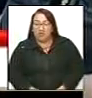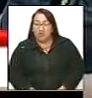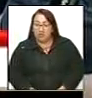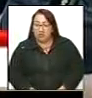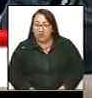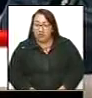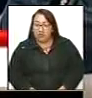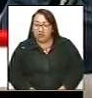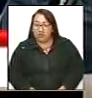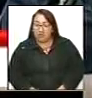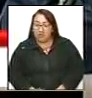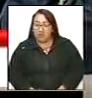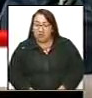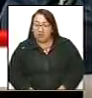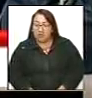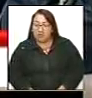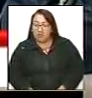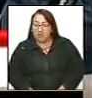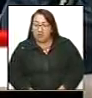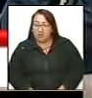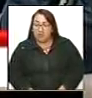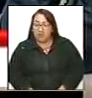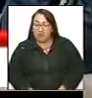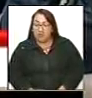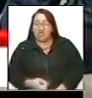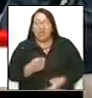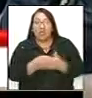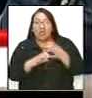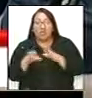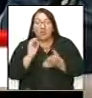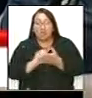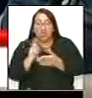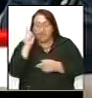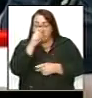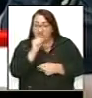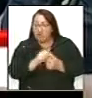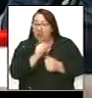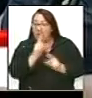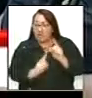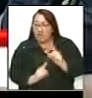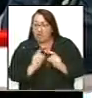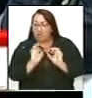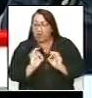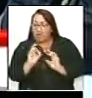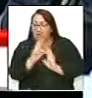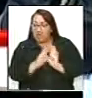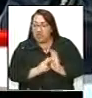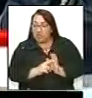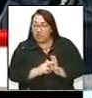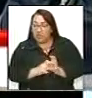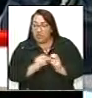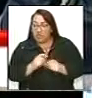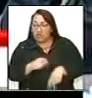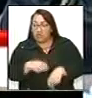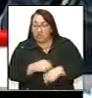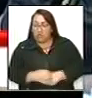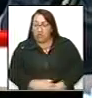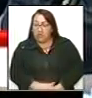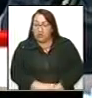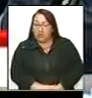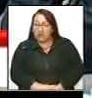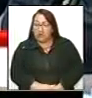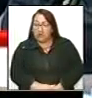potencia firme es un concepto que digamos es más complejo aún en la misma región tiene sus bemoles